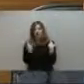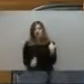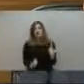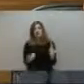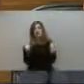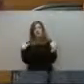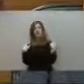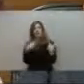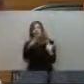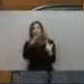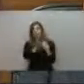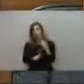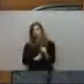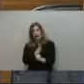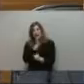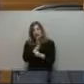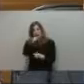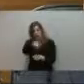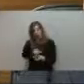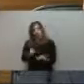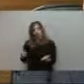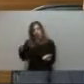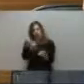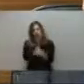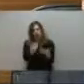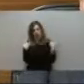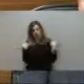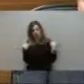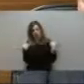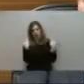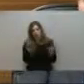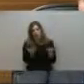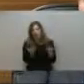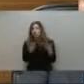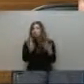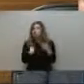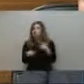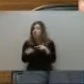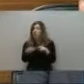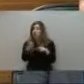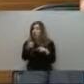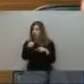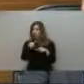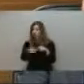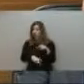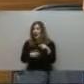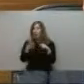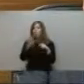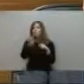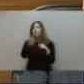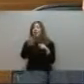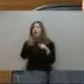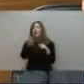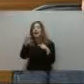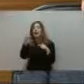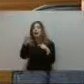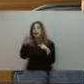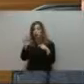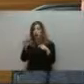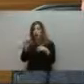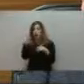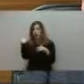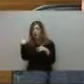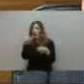esta legislatura, y el entonces director general, señor Pereiro, hoy director general